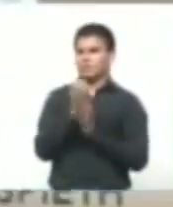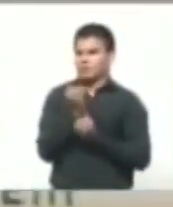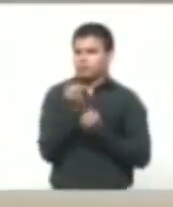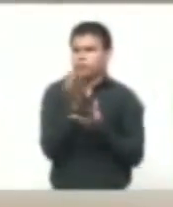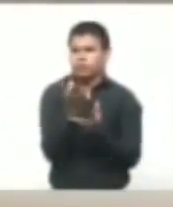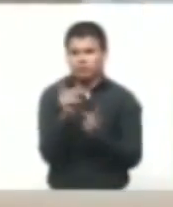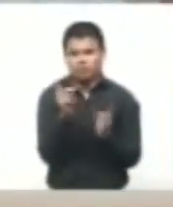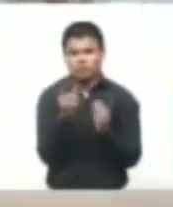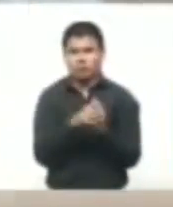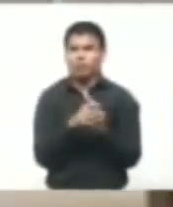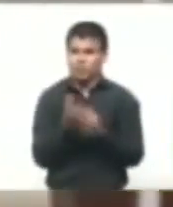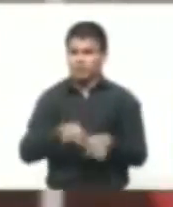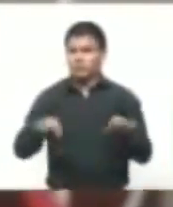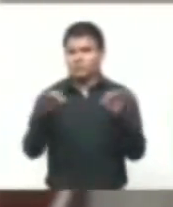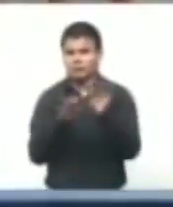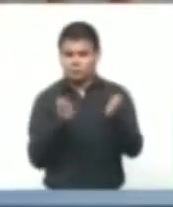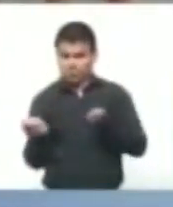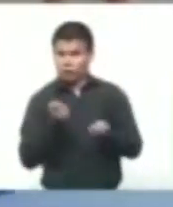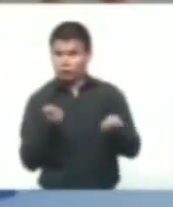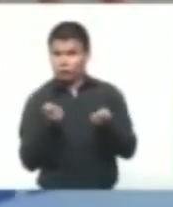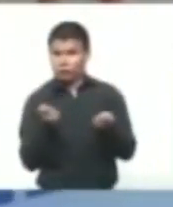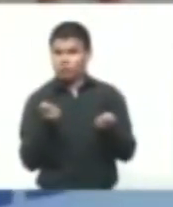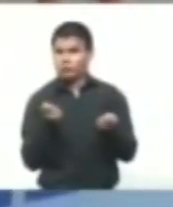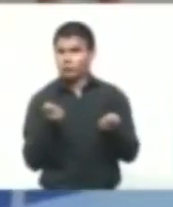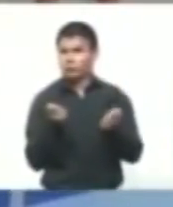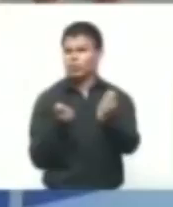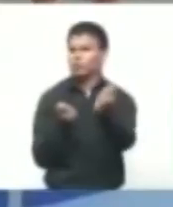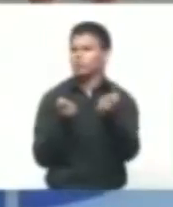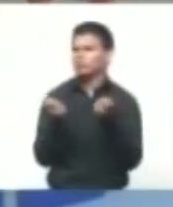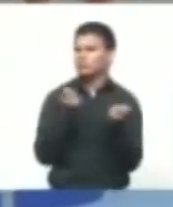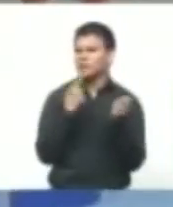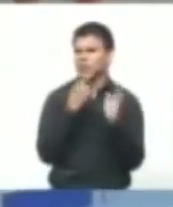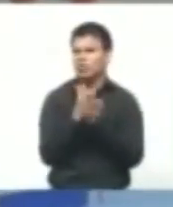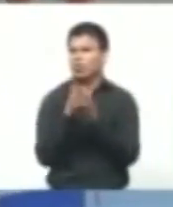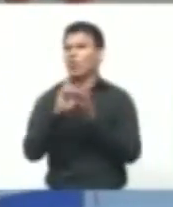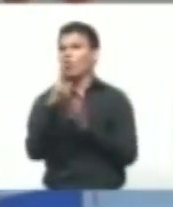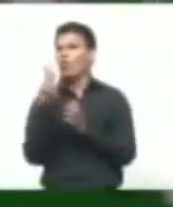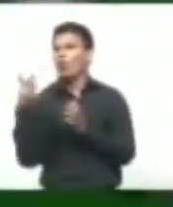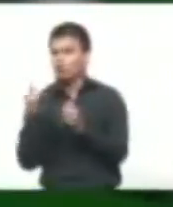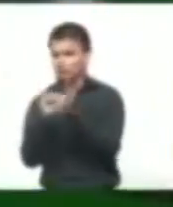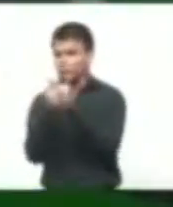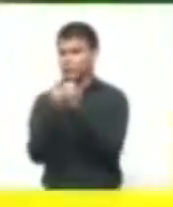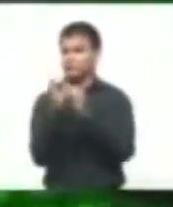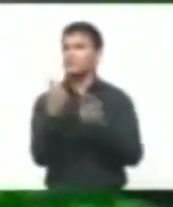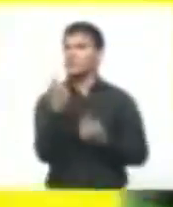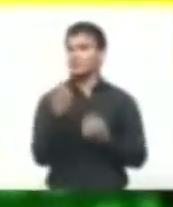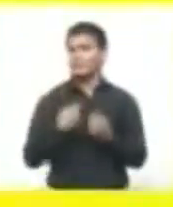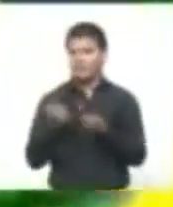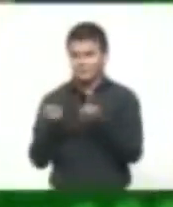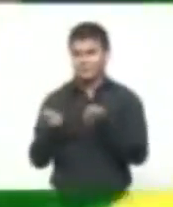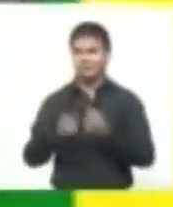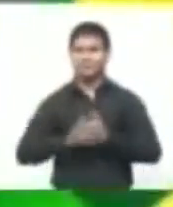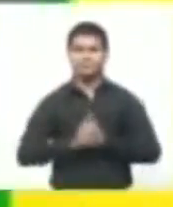expresamente mayores controles para comprobar la trampa de otros deportistas.